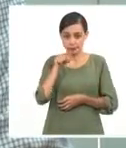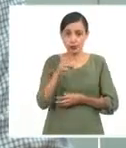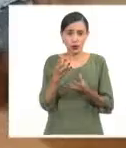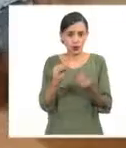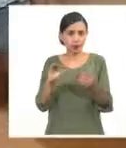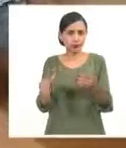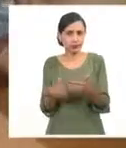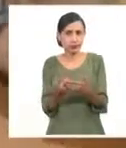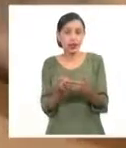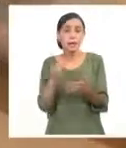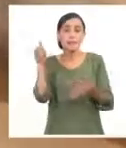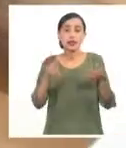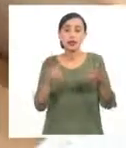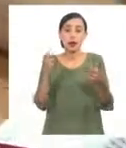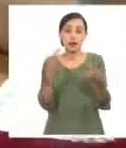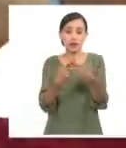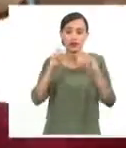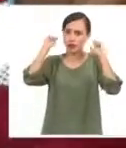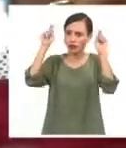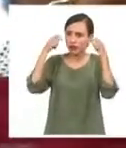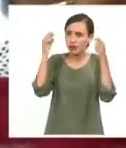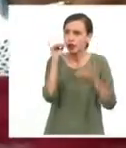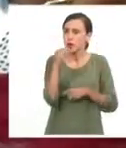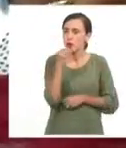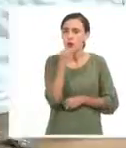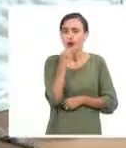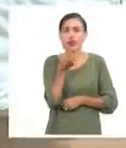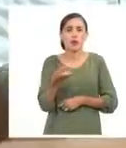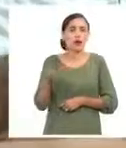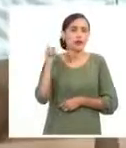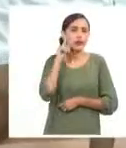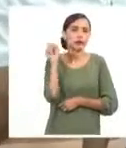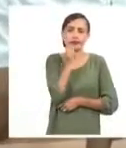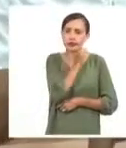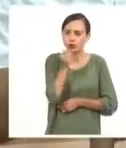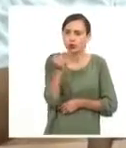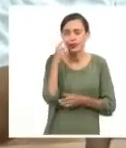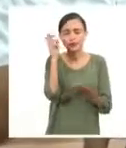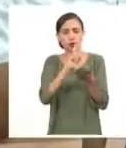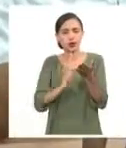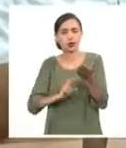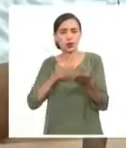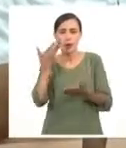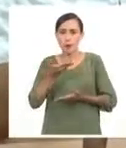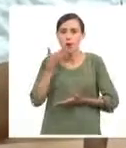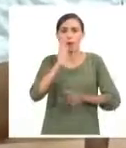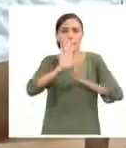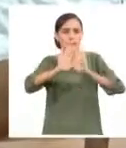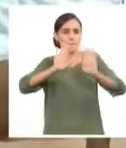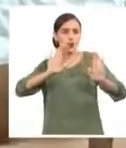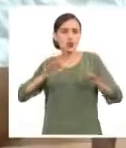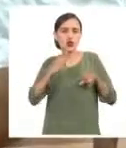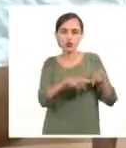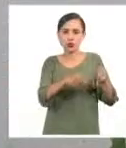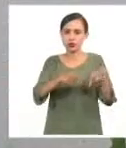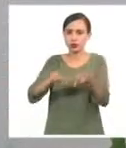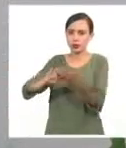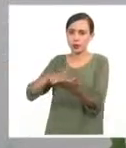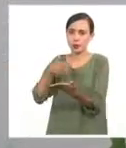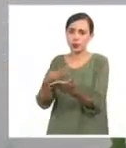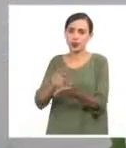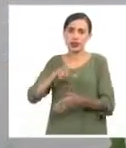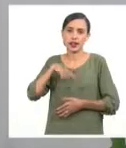y el festival también podrán disfrutar de conciertos, lectura de poemas, exposiciones y otras propuestas artísticas.